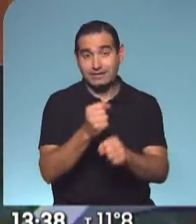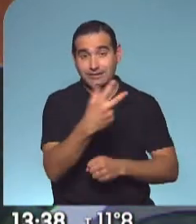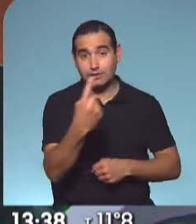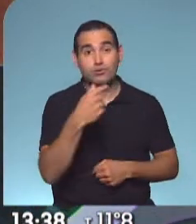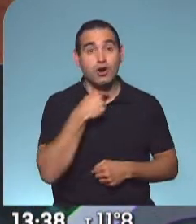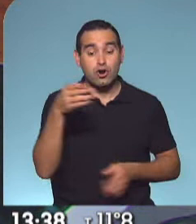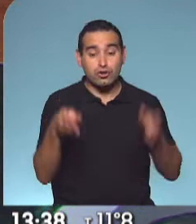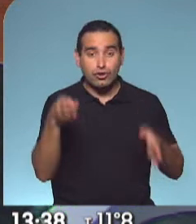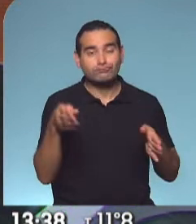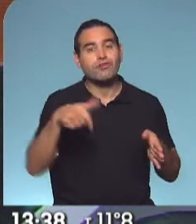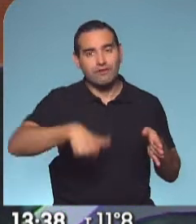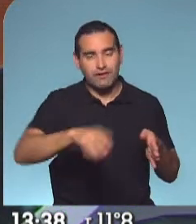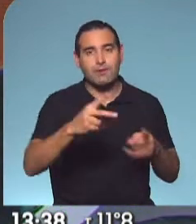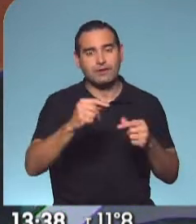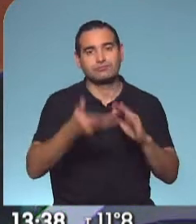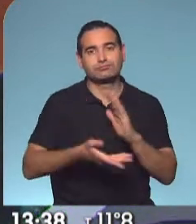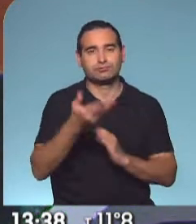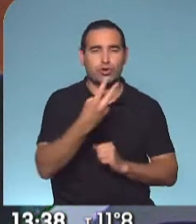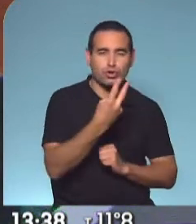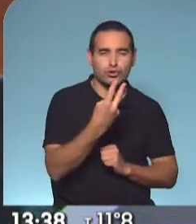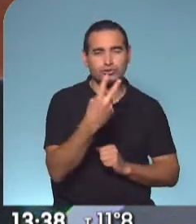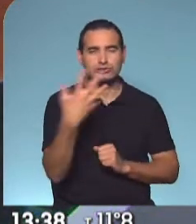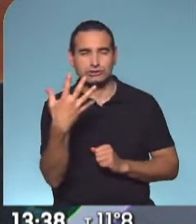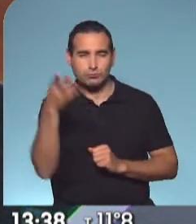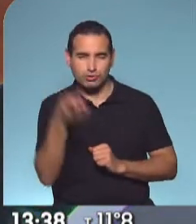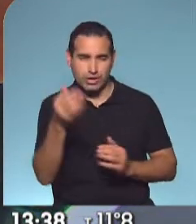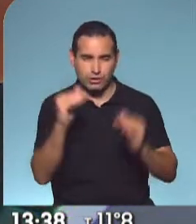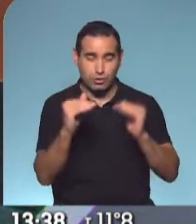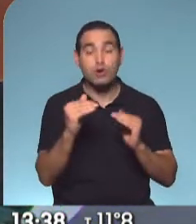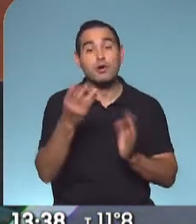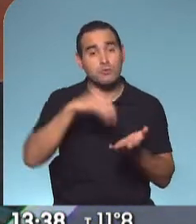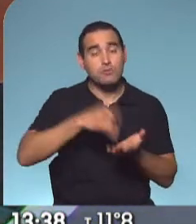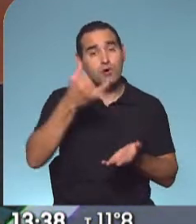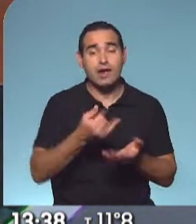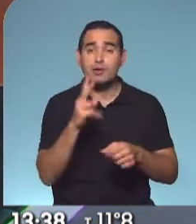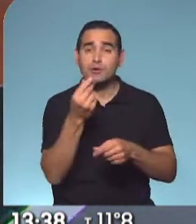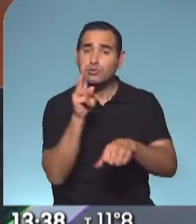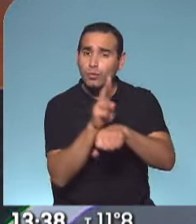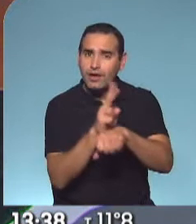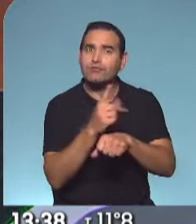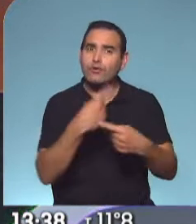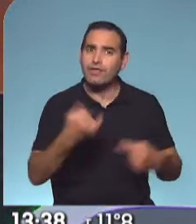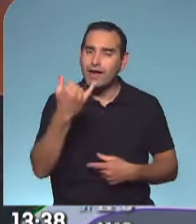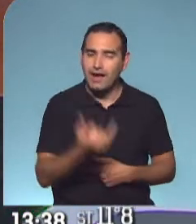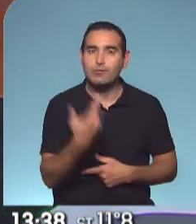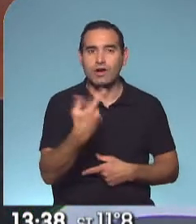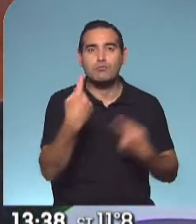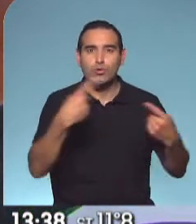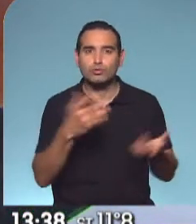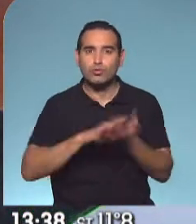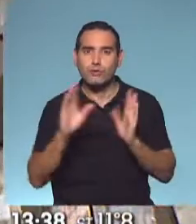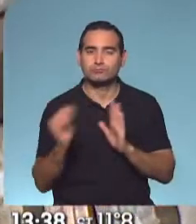de agosto, aumentará sus valores entre un 2 y un 5%, pero también hay novedades para los precios cuidados porque incorpora nuevos